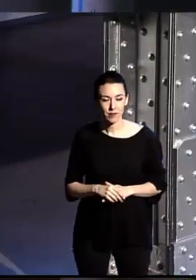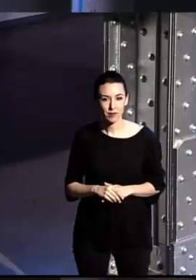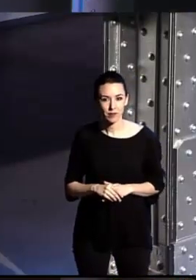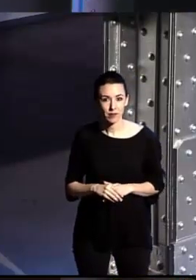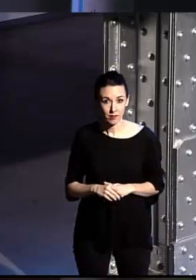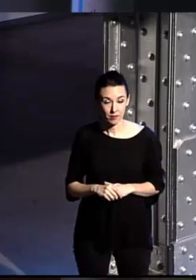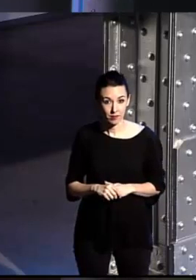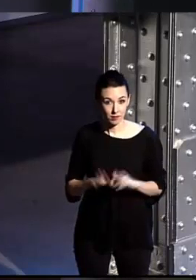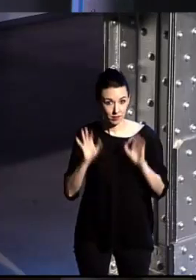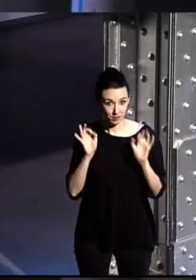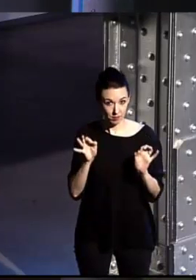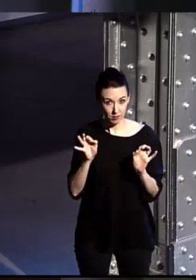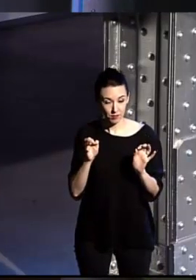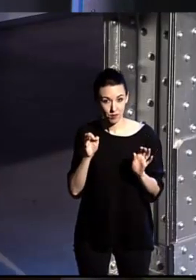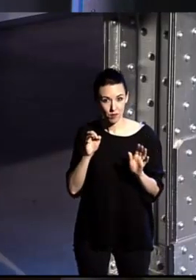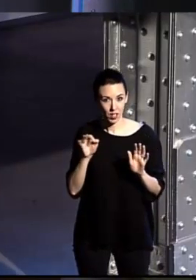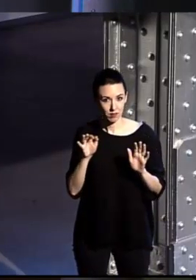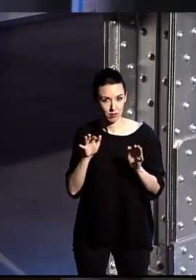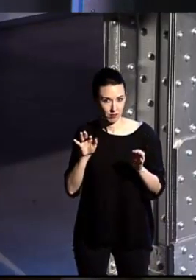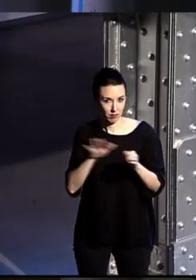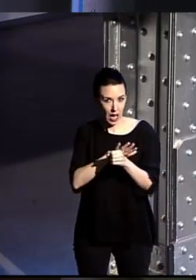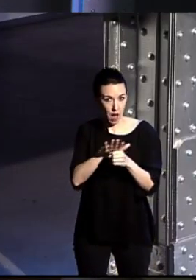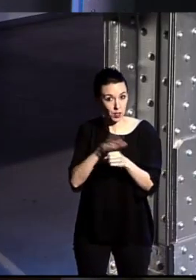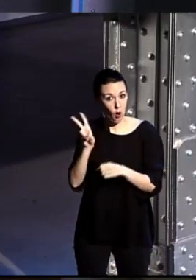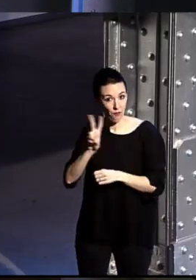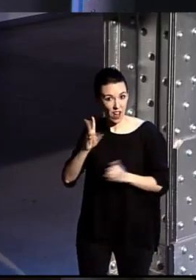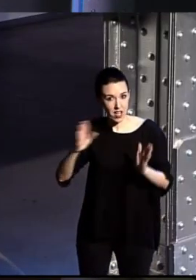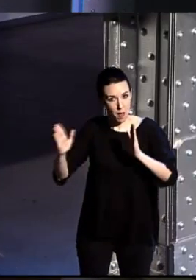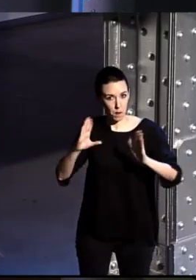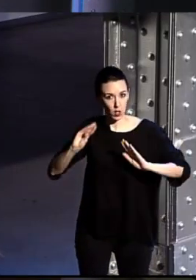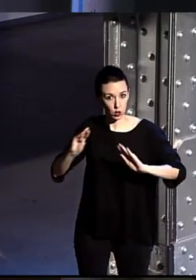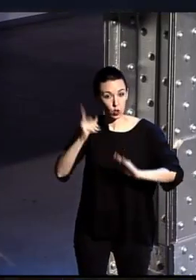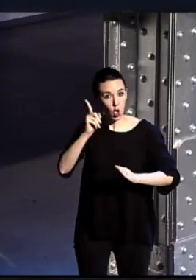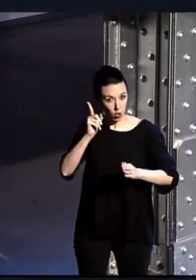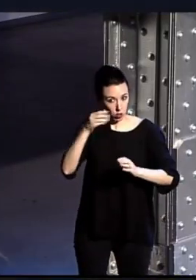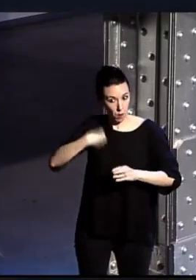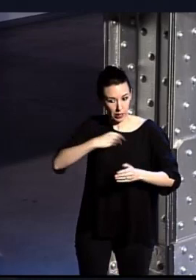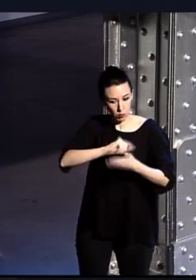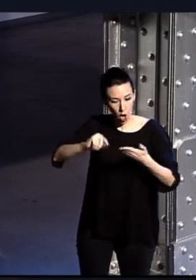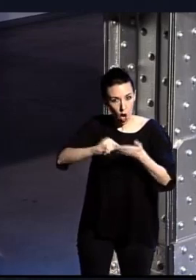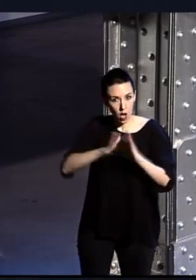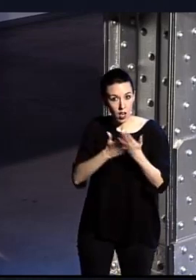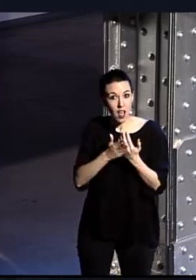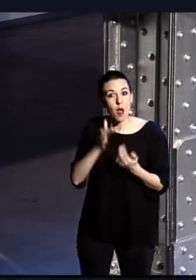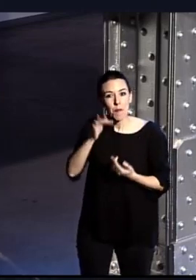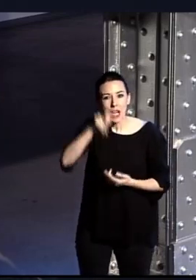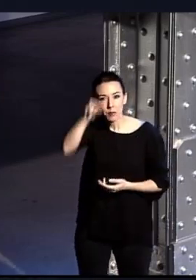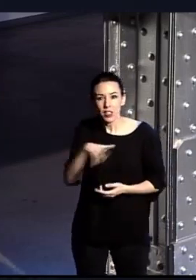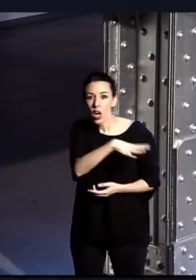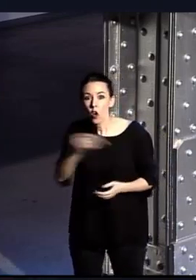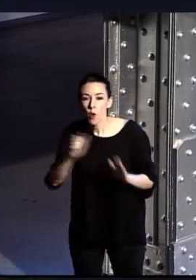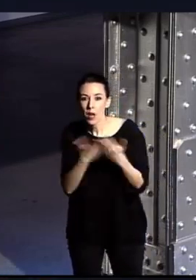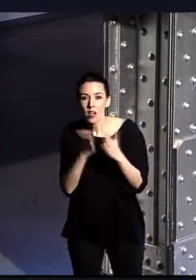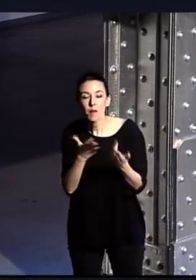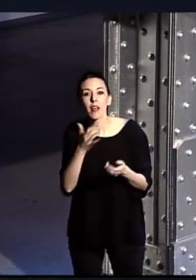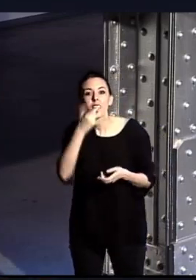Después de haber contextualizado ese universo en el que Verne escribía, no solo en el que Verne escribía, sino imaginemos cómo eran esos lectores que leían esto de la